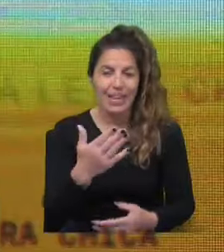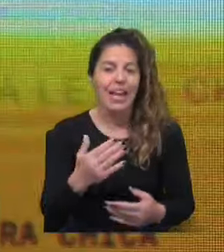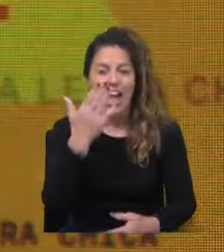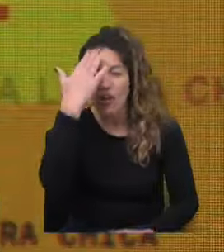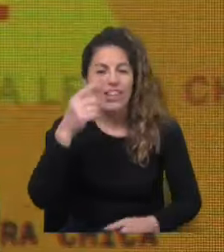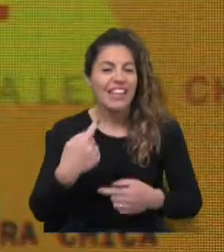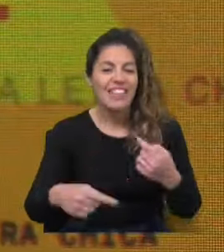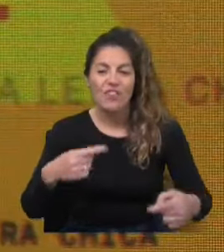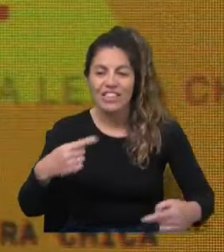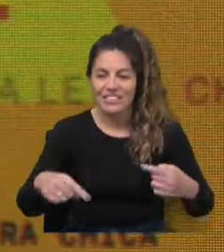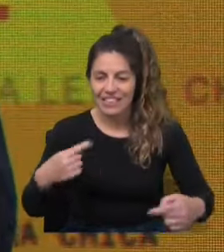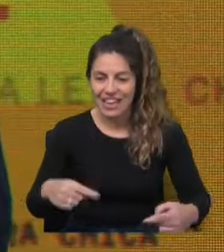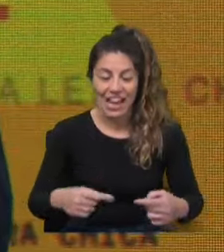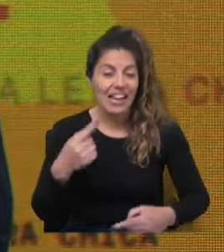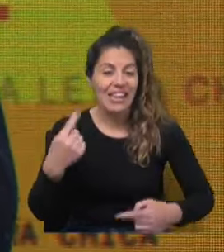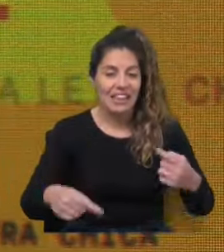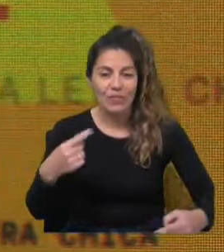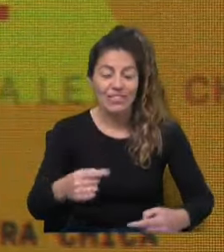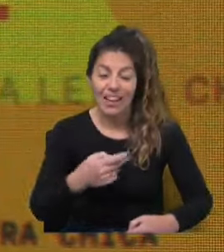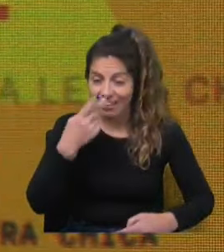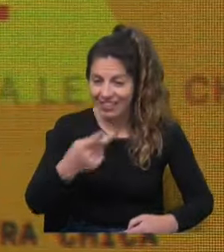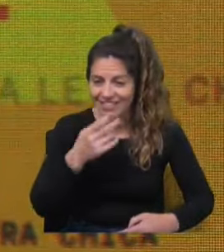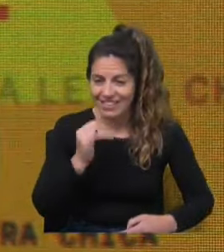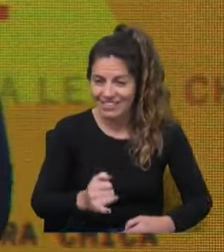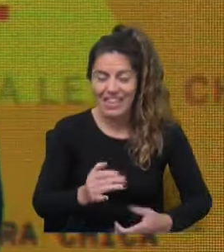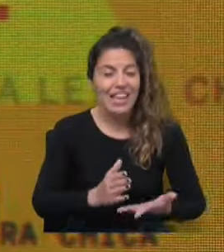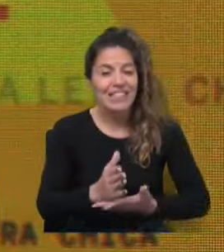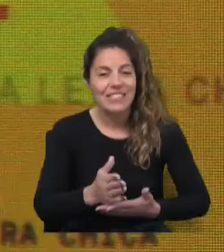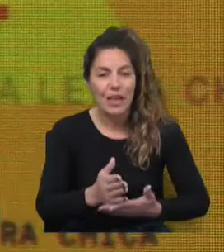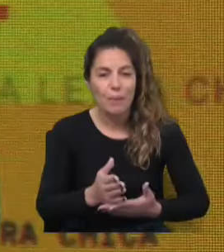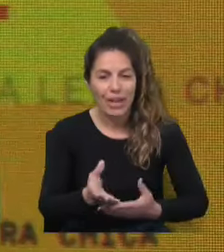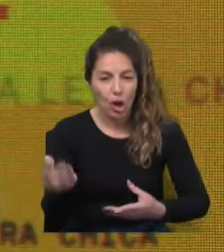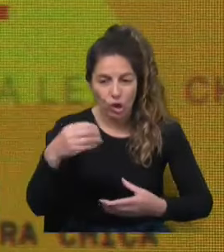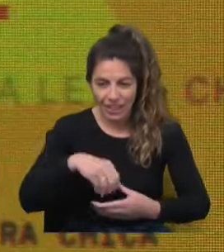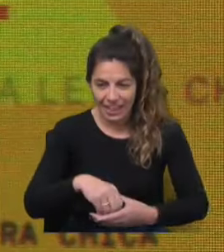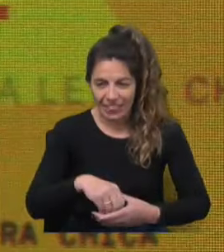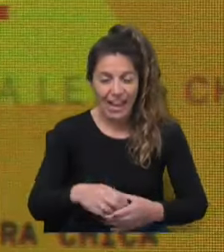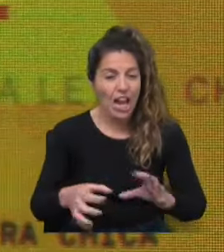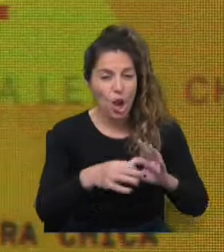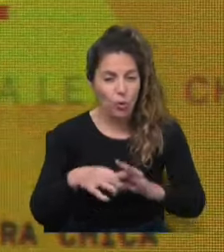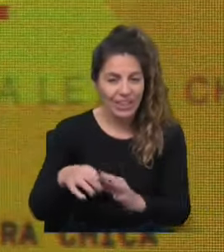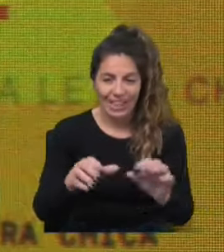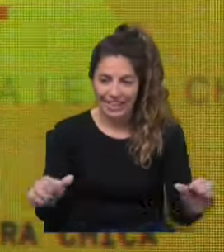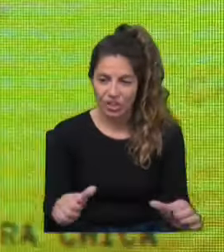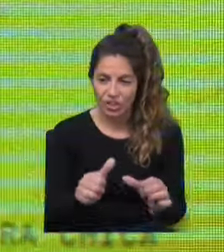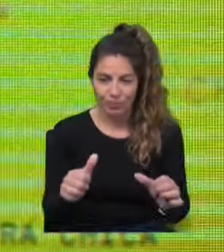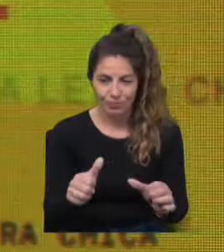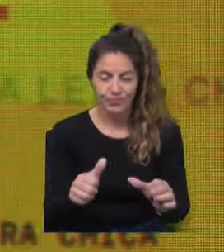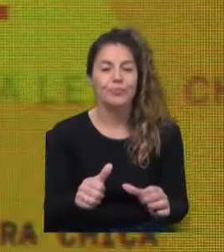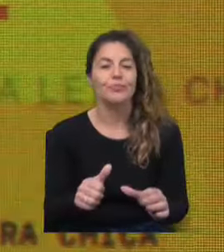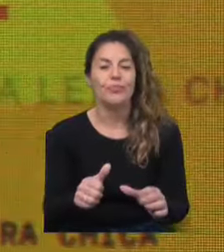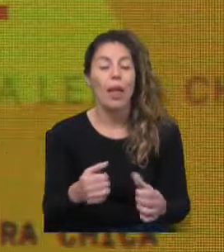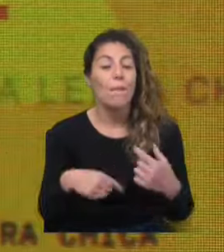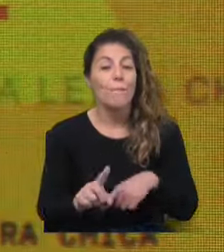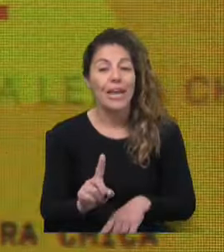Amplio es diversidad. Y la diversidad es riqueza, obviamente siempre condensada en la unidad de acción.